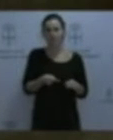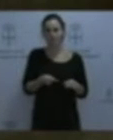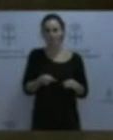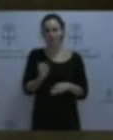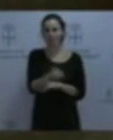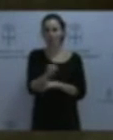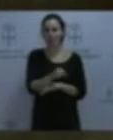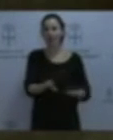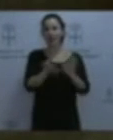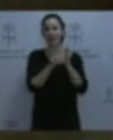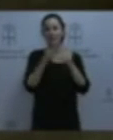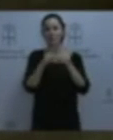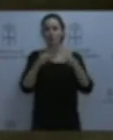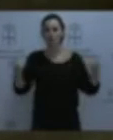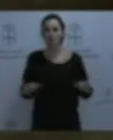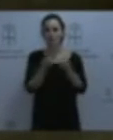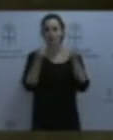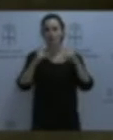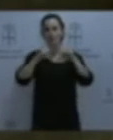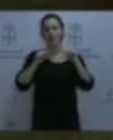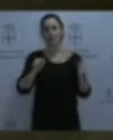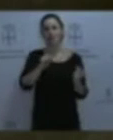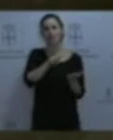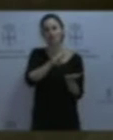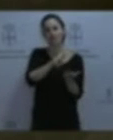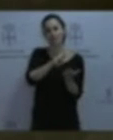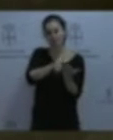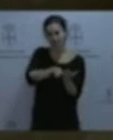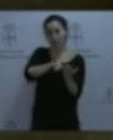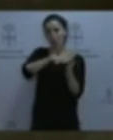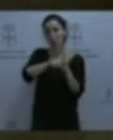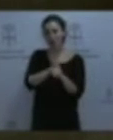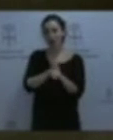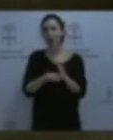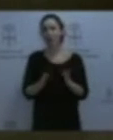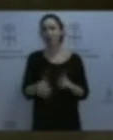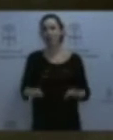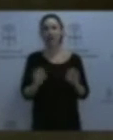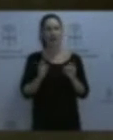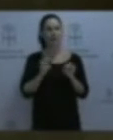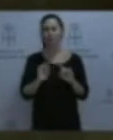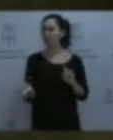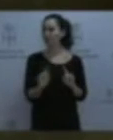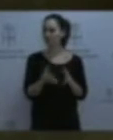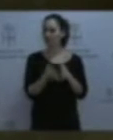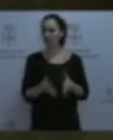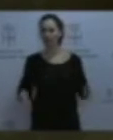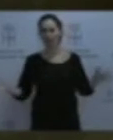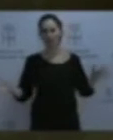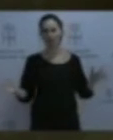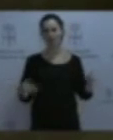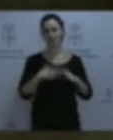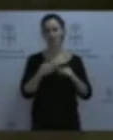la Ley de Uso y Promoción del asturiano. Lo preocupante no es el caso concreto, sino la extensión del mismo, y un poco más